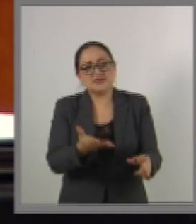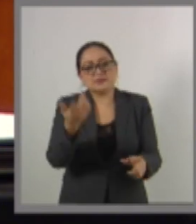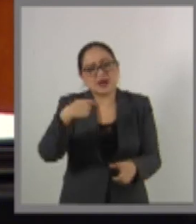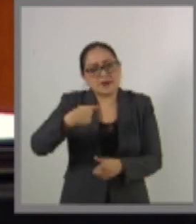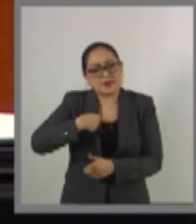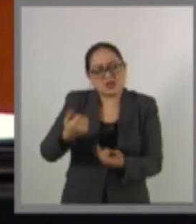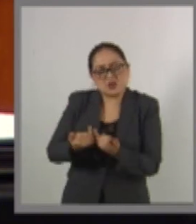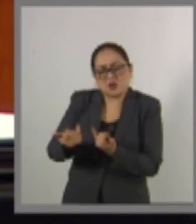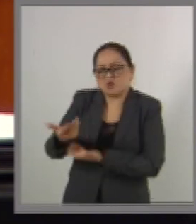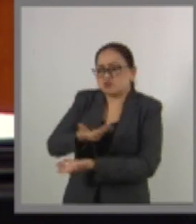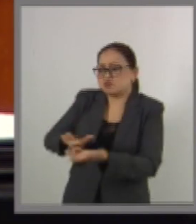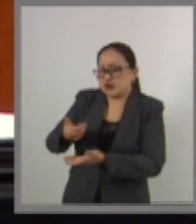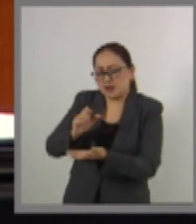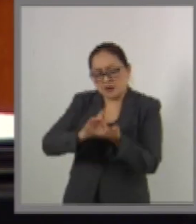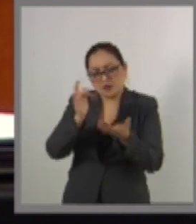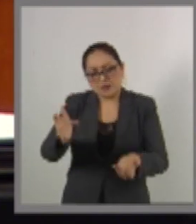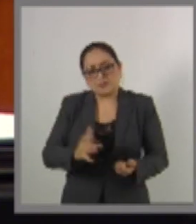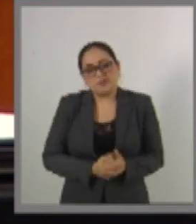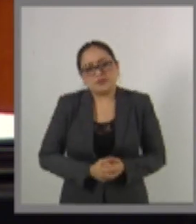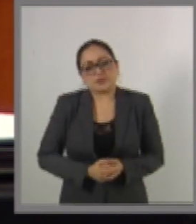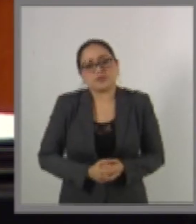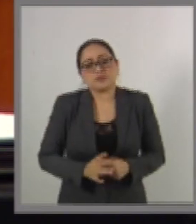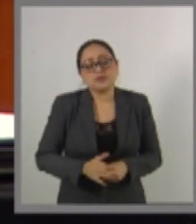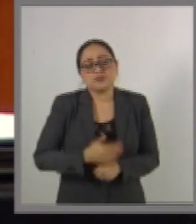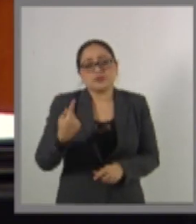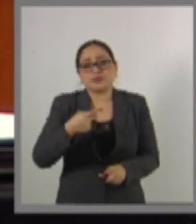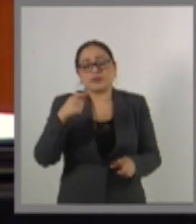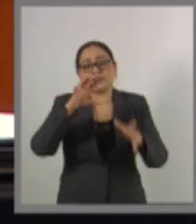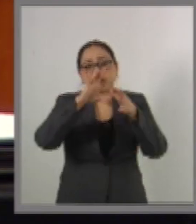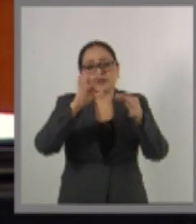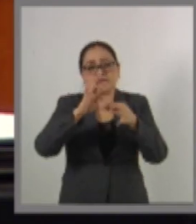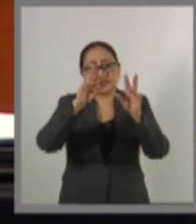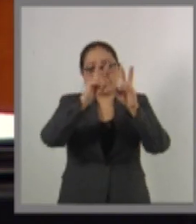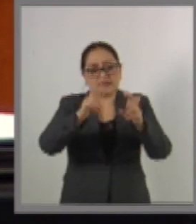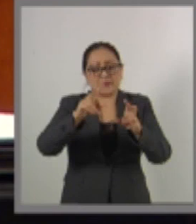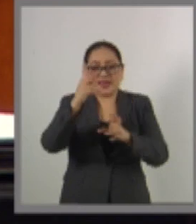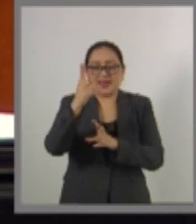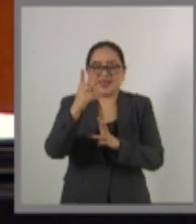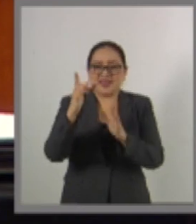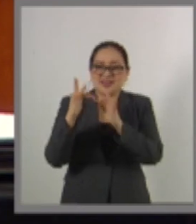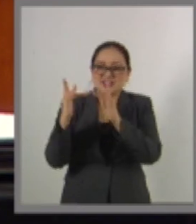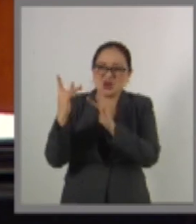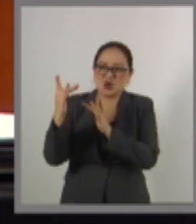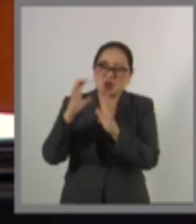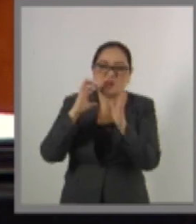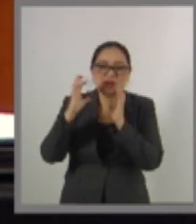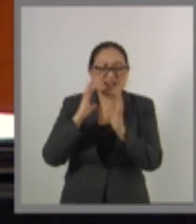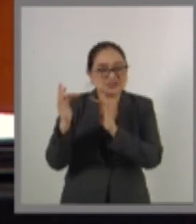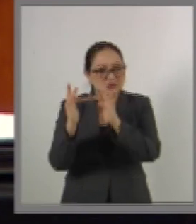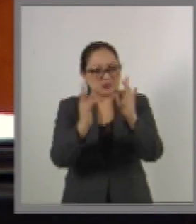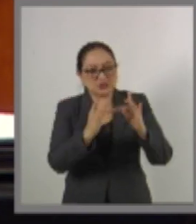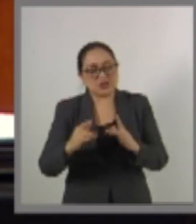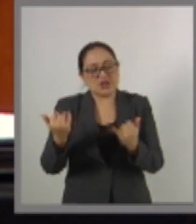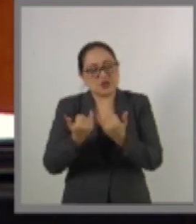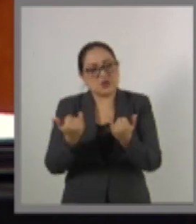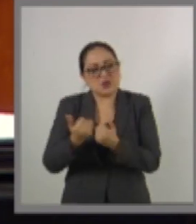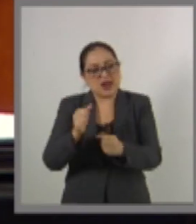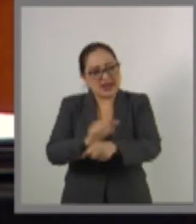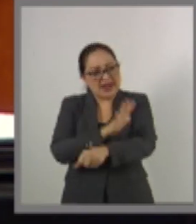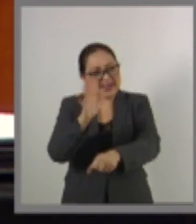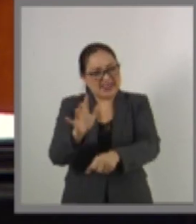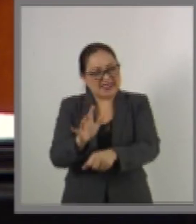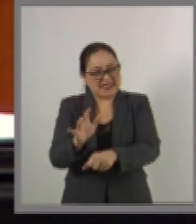conmigo, particularmente por lo que hace a la reforma en materia de telecomunicaciones. La reforma energética también fue motivo